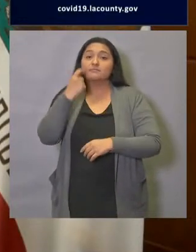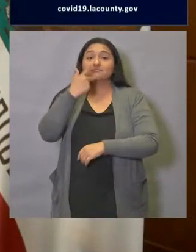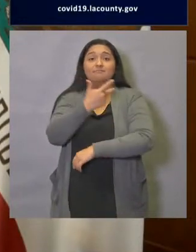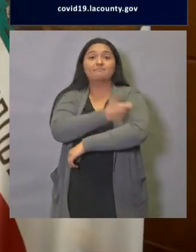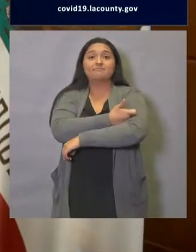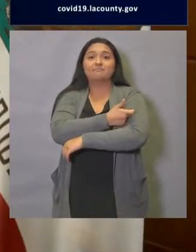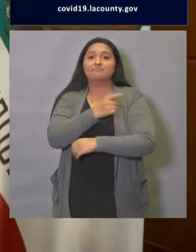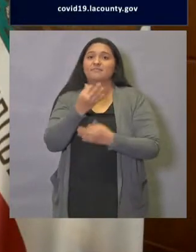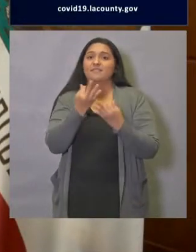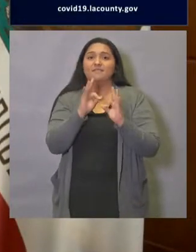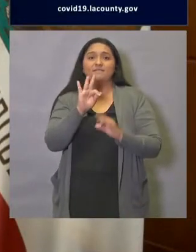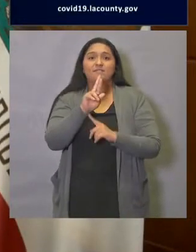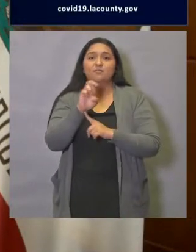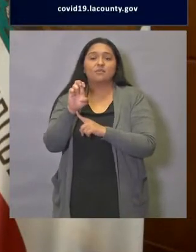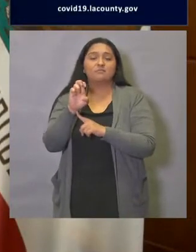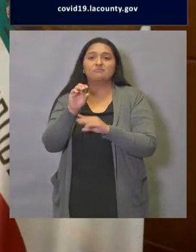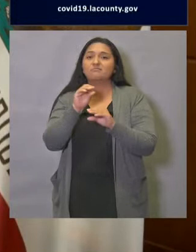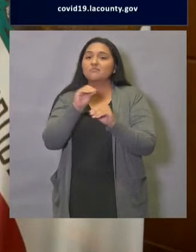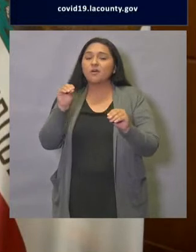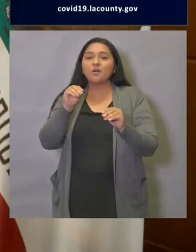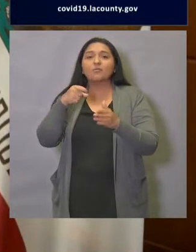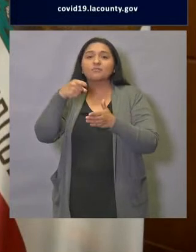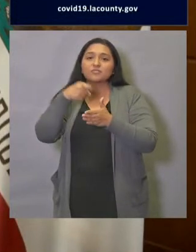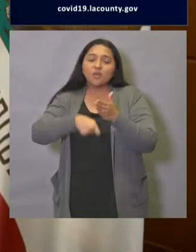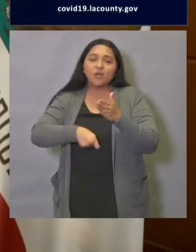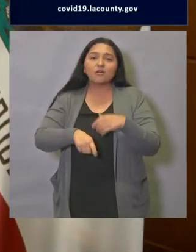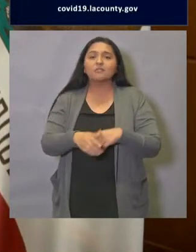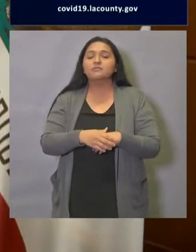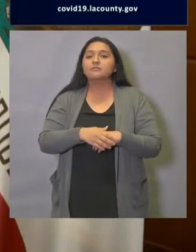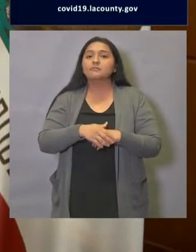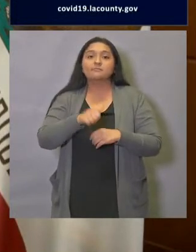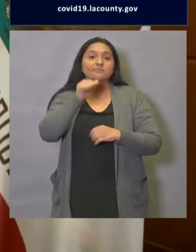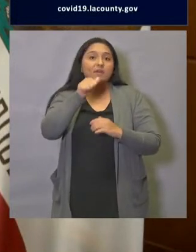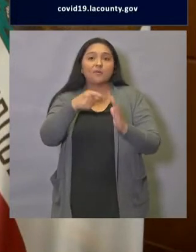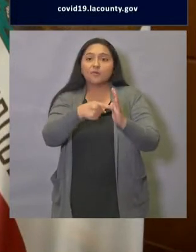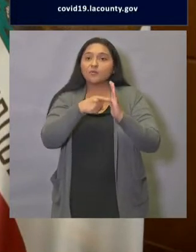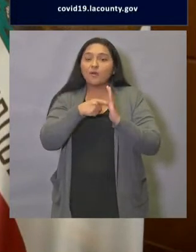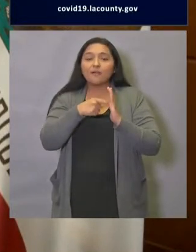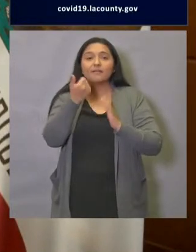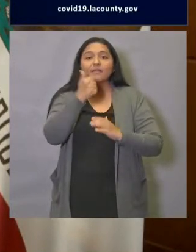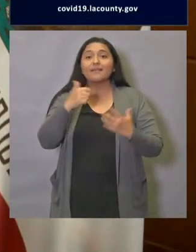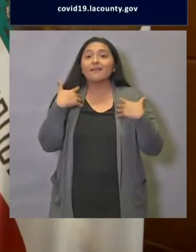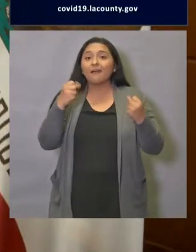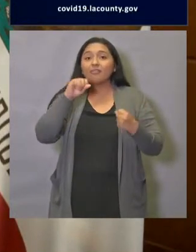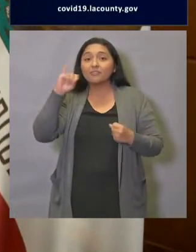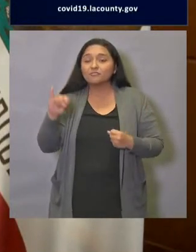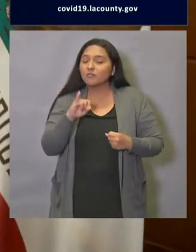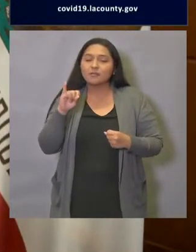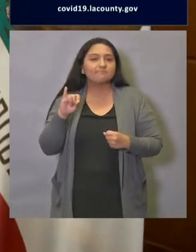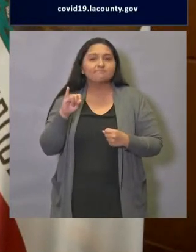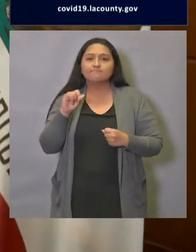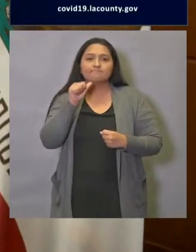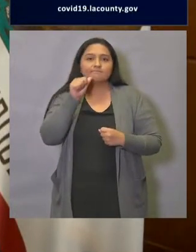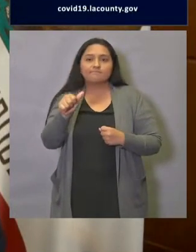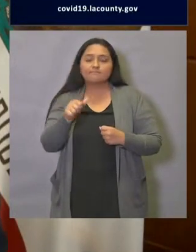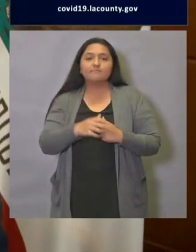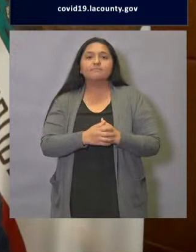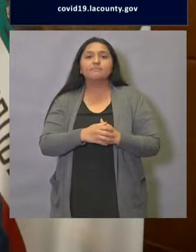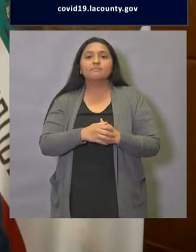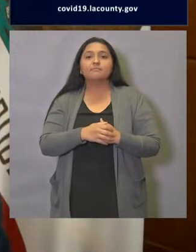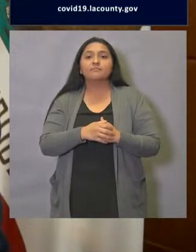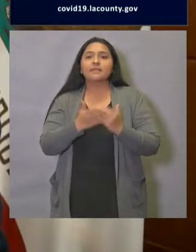hay requisito de seguro médico, y tampoco no les van a preguntar sobre su